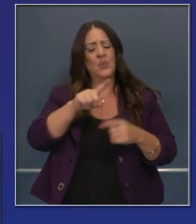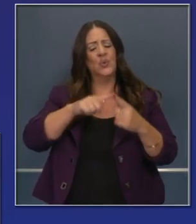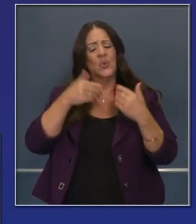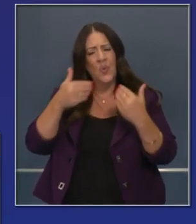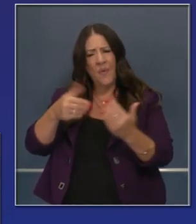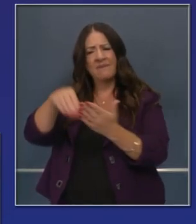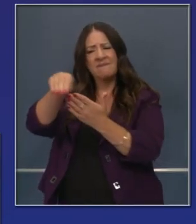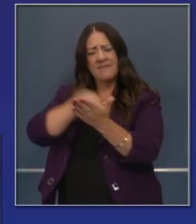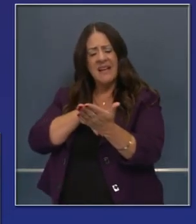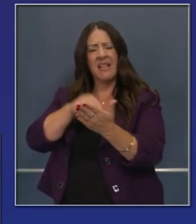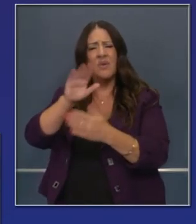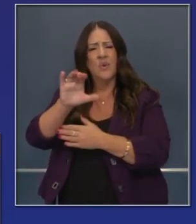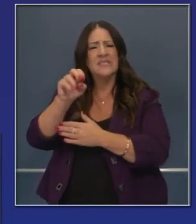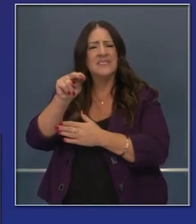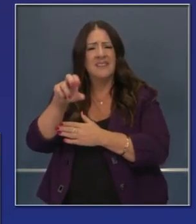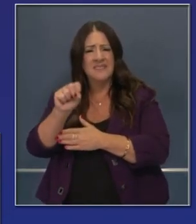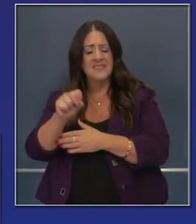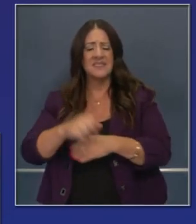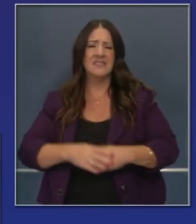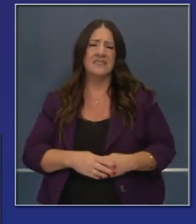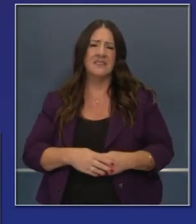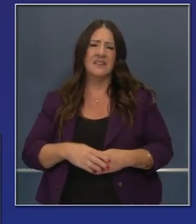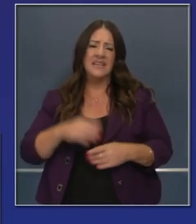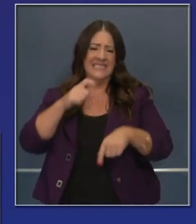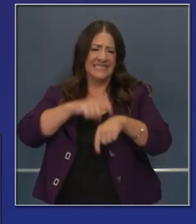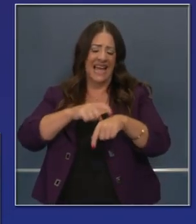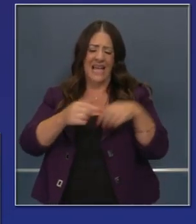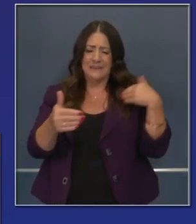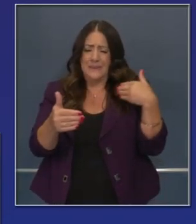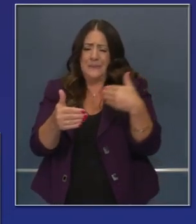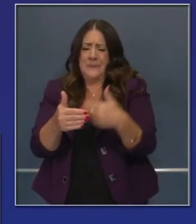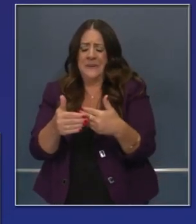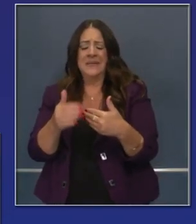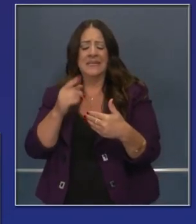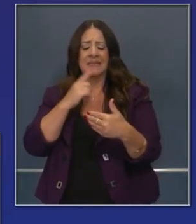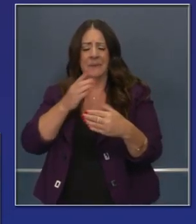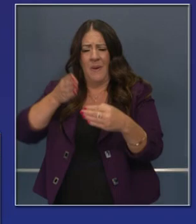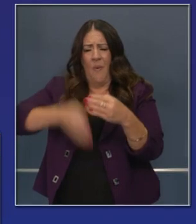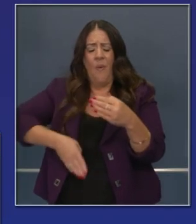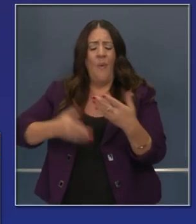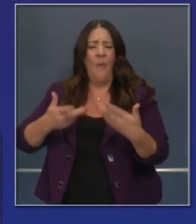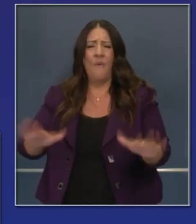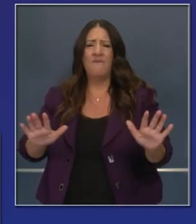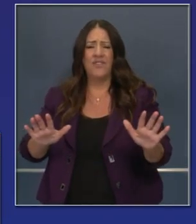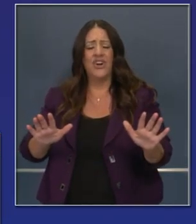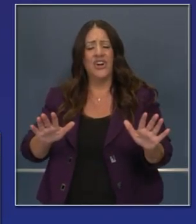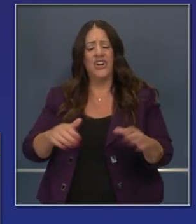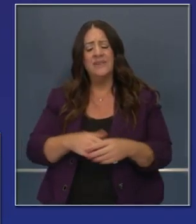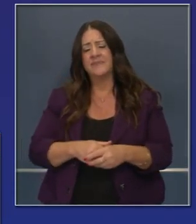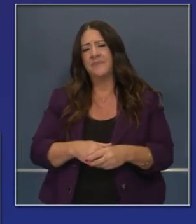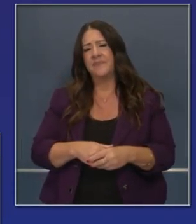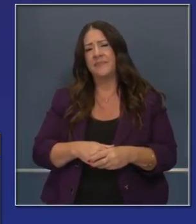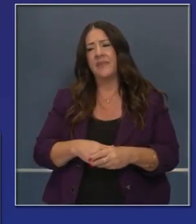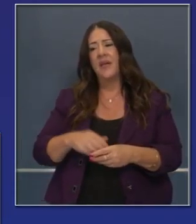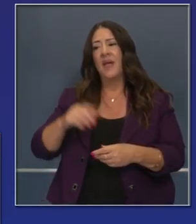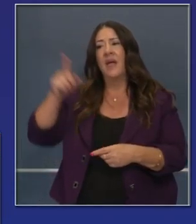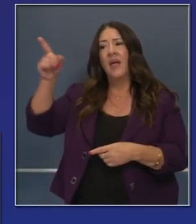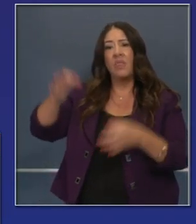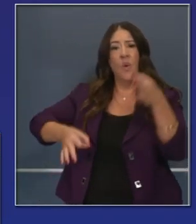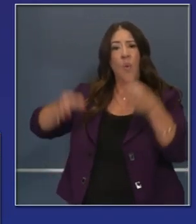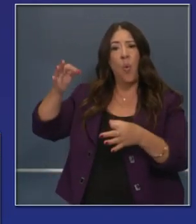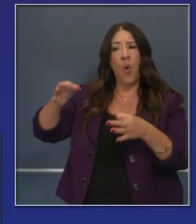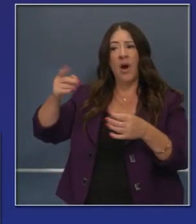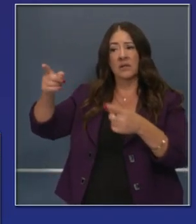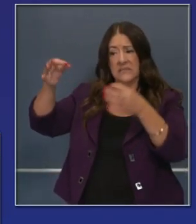que todos participemos en el censo. Y lo digo ahora porque no nos queda mucho tiempo para completar nuestros formularios del censo.